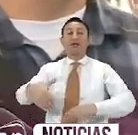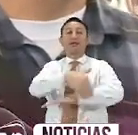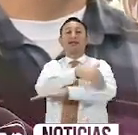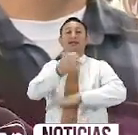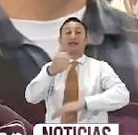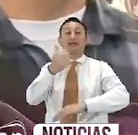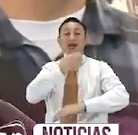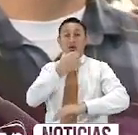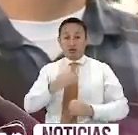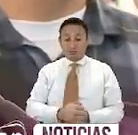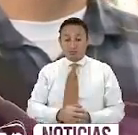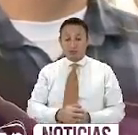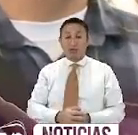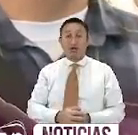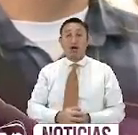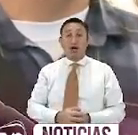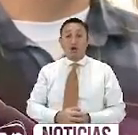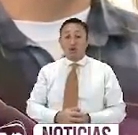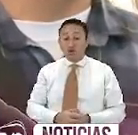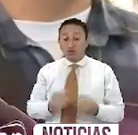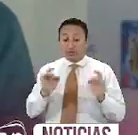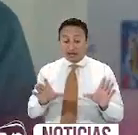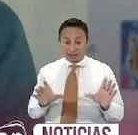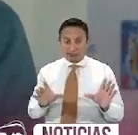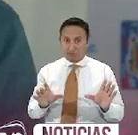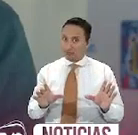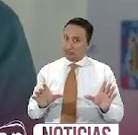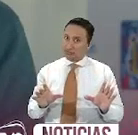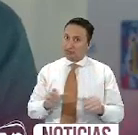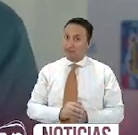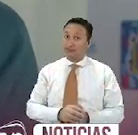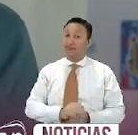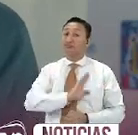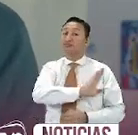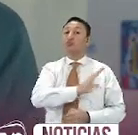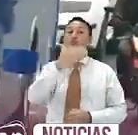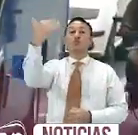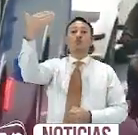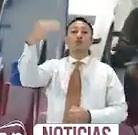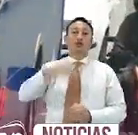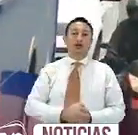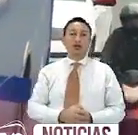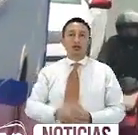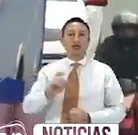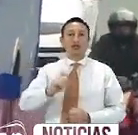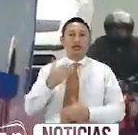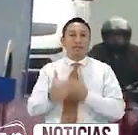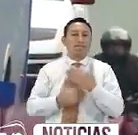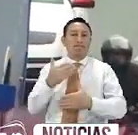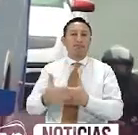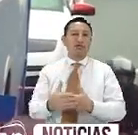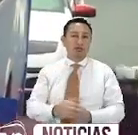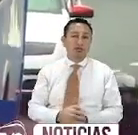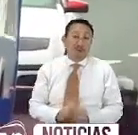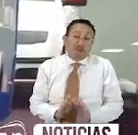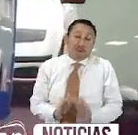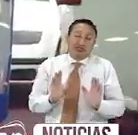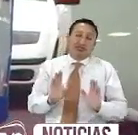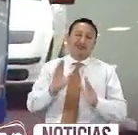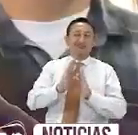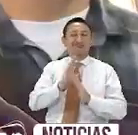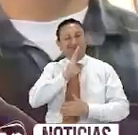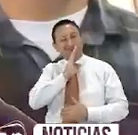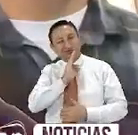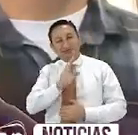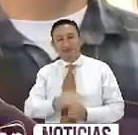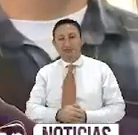eso no se hace soplando y creando botellas. Y es que para el alcalde de Quito es necesario contar con algunos procesos que probablemente toman un poco más de tiempo.